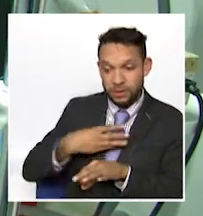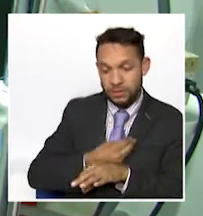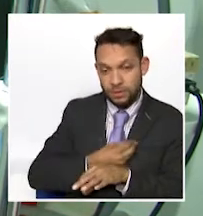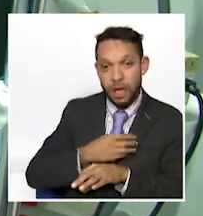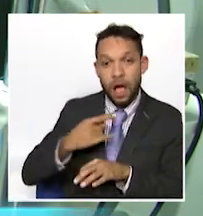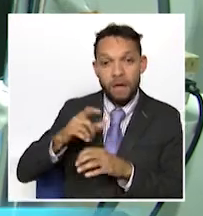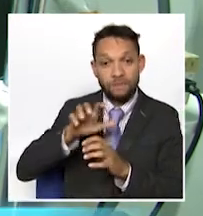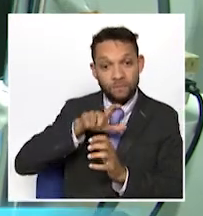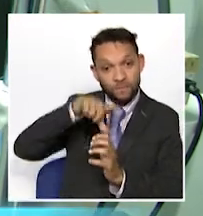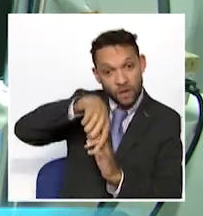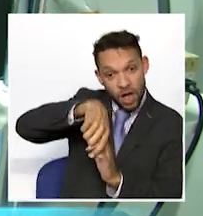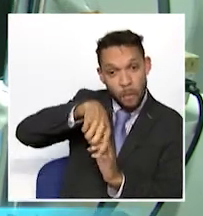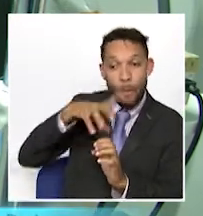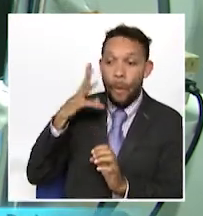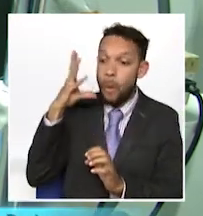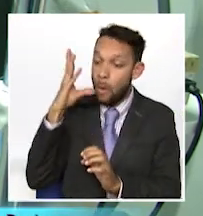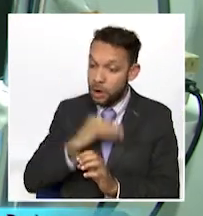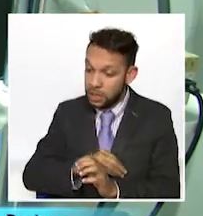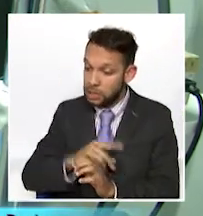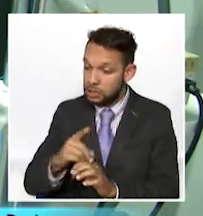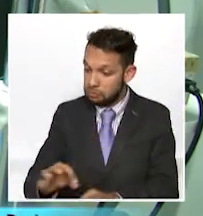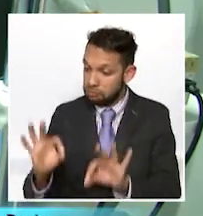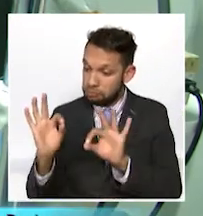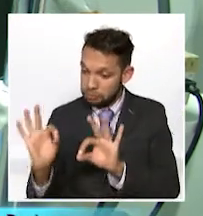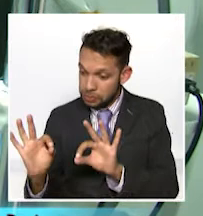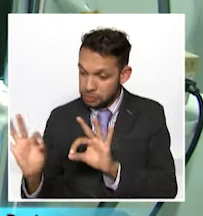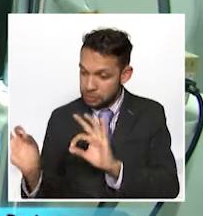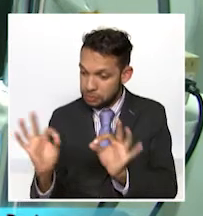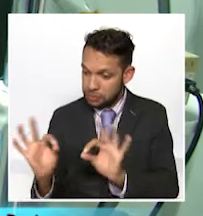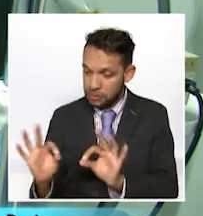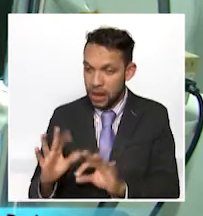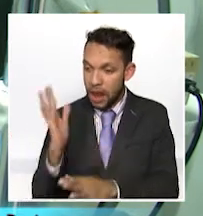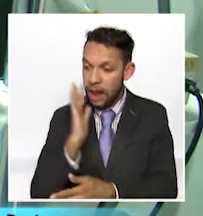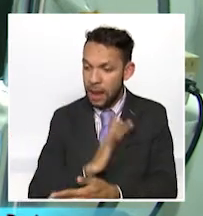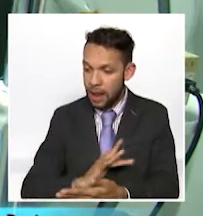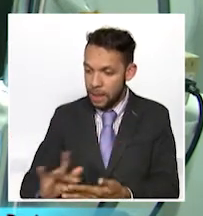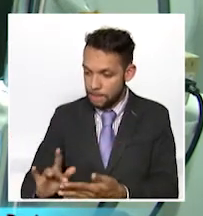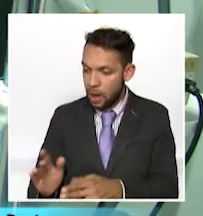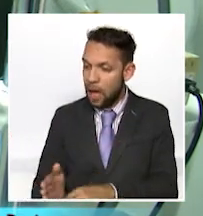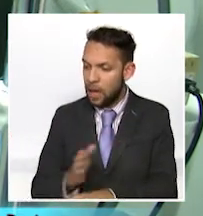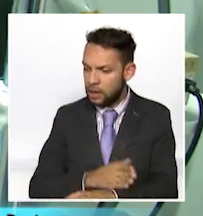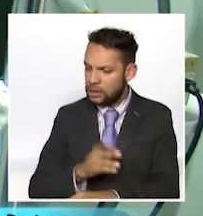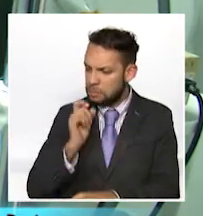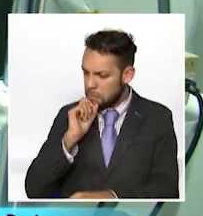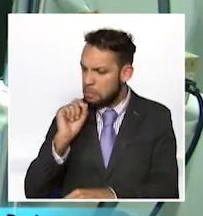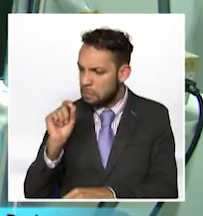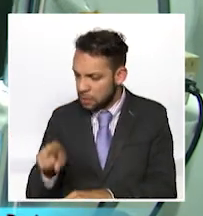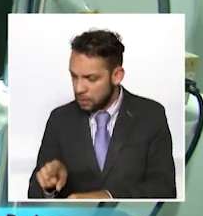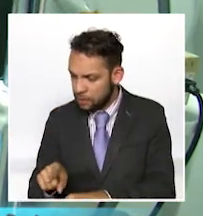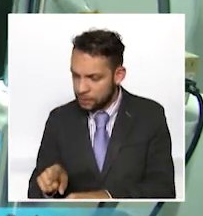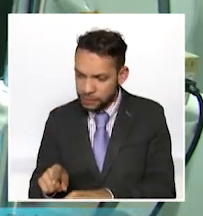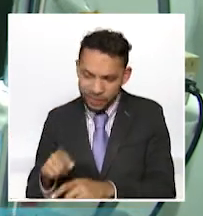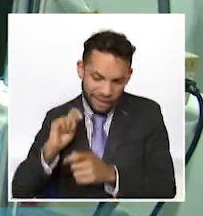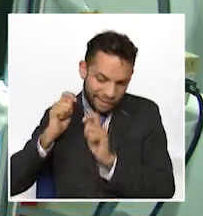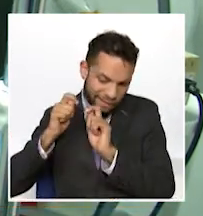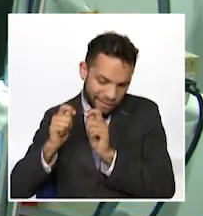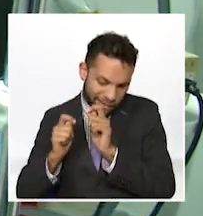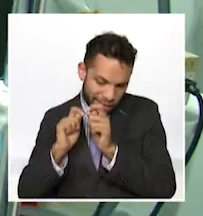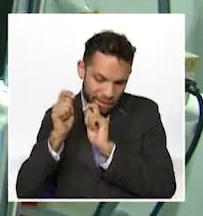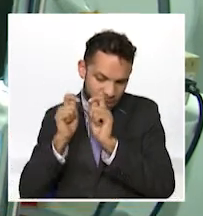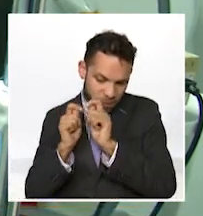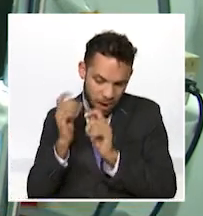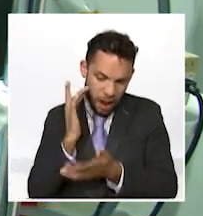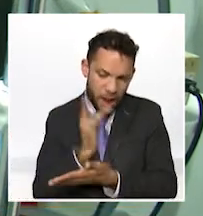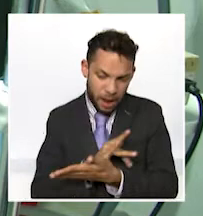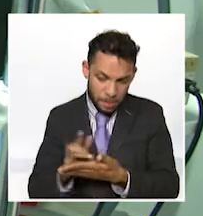puentecito muy bonito, muy bien sellado, pero quiero preguntar si la paciente tuvo tratamientos de conductos anteriores, ¿cómo le fue? Puede